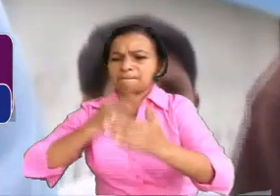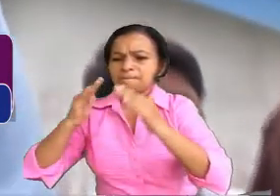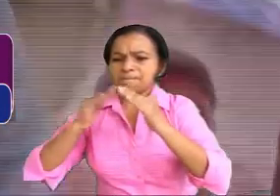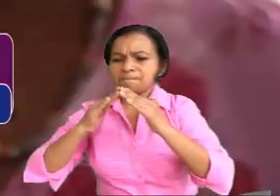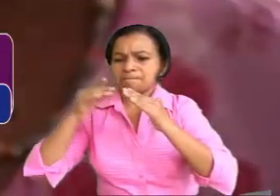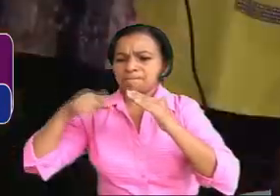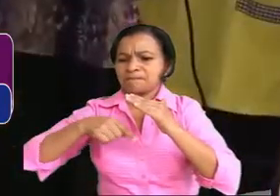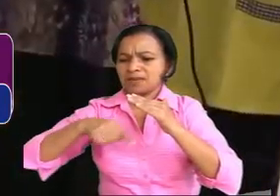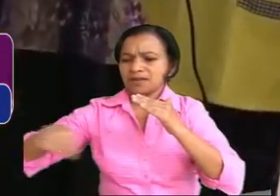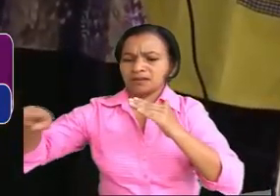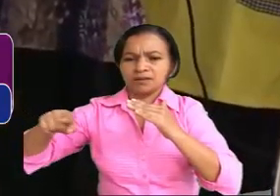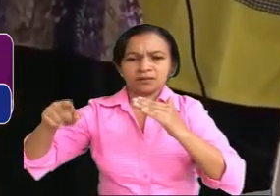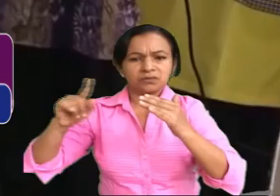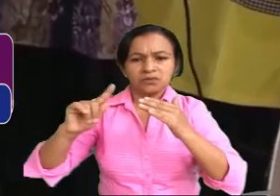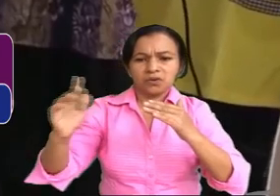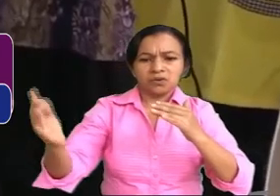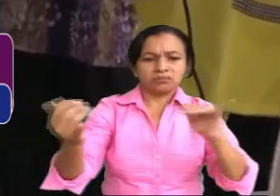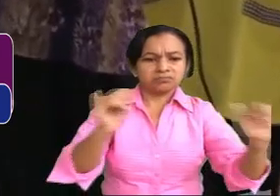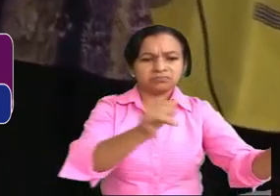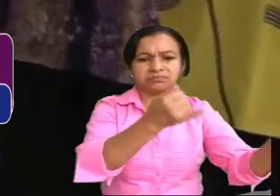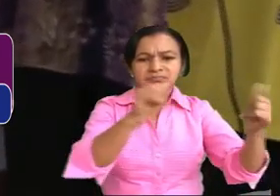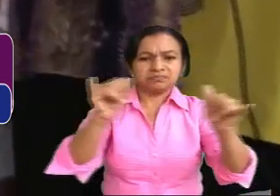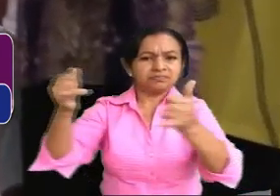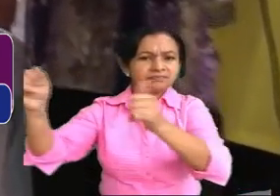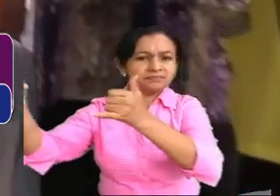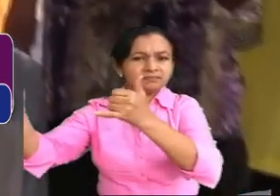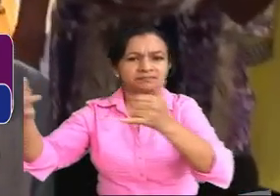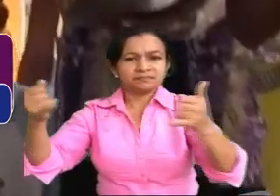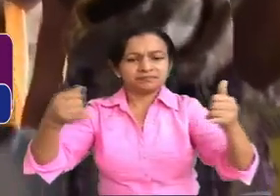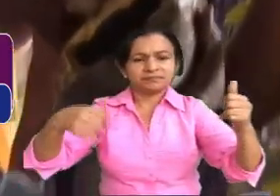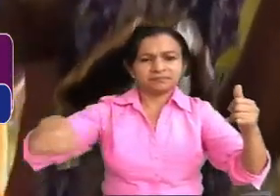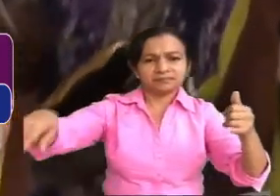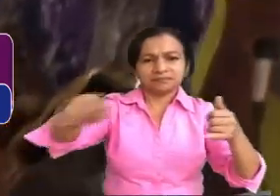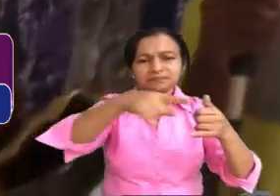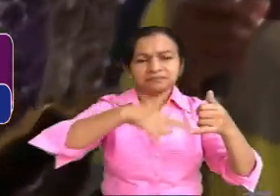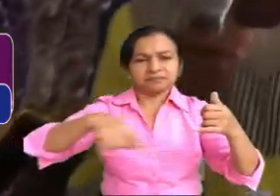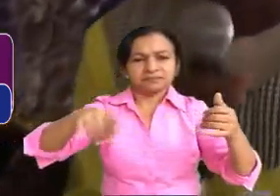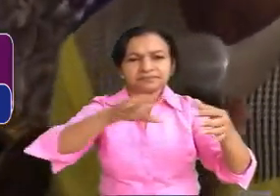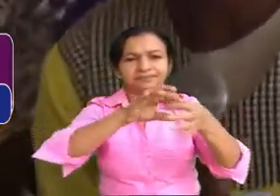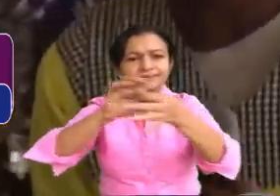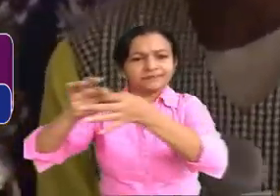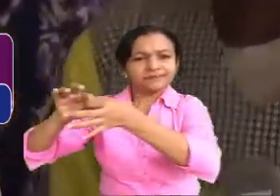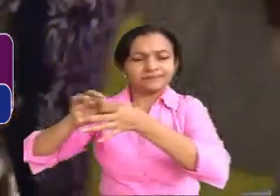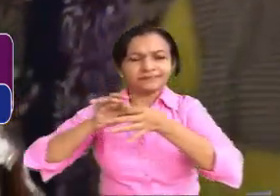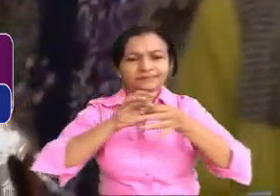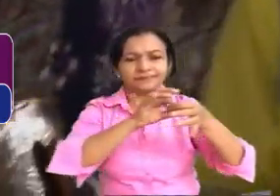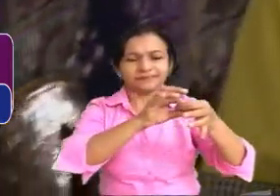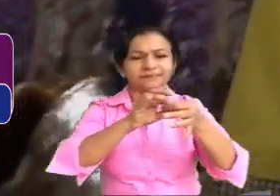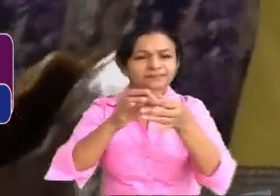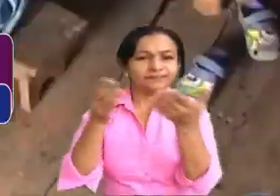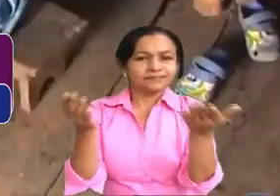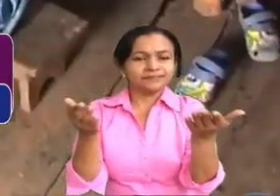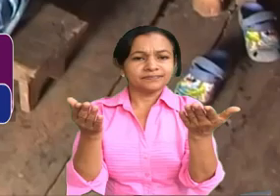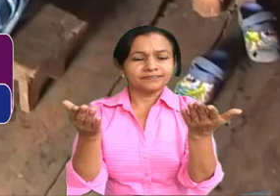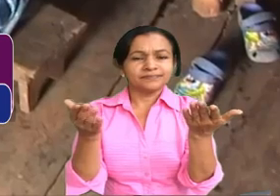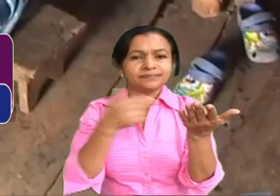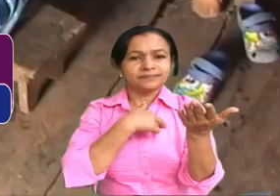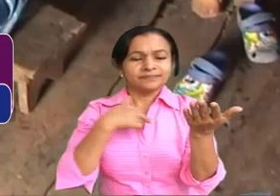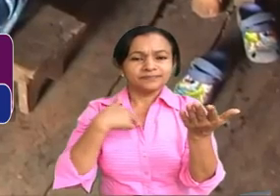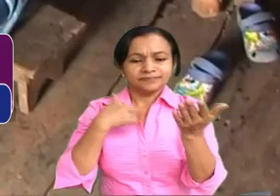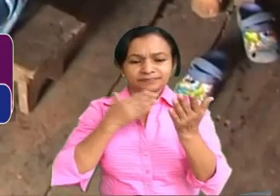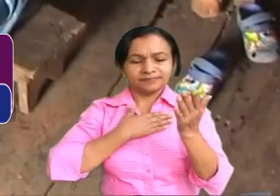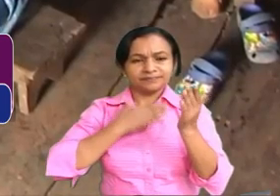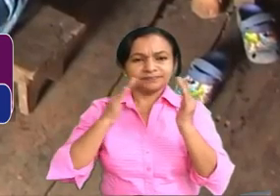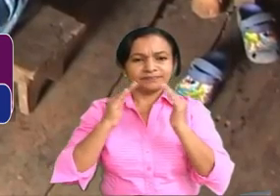donde todos juegan en los terrenos, inclusive de los vecinos, porque las tierras son comunales. Son terrenos comunales. Aunque sea, aunque esté mi casa.